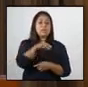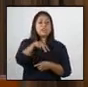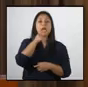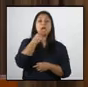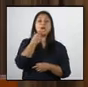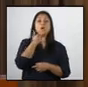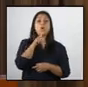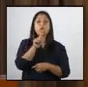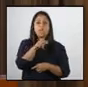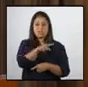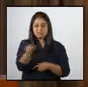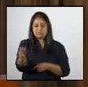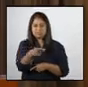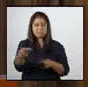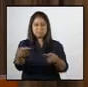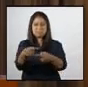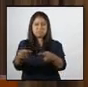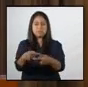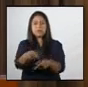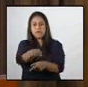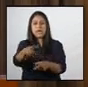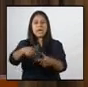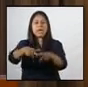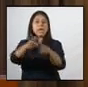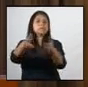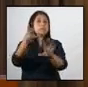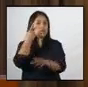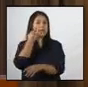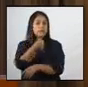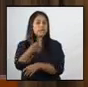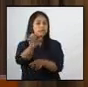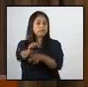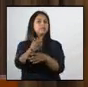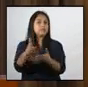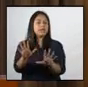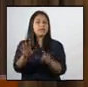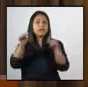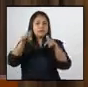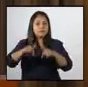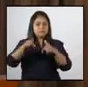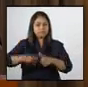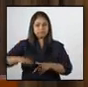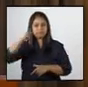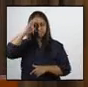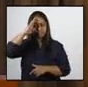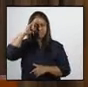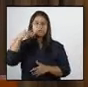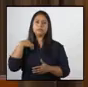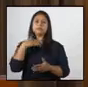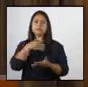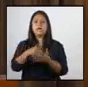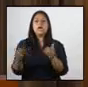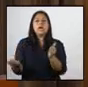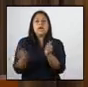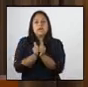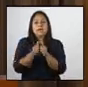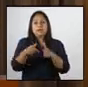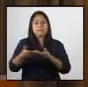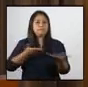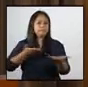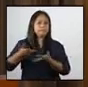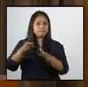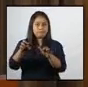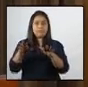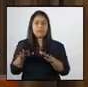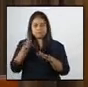vamos a trabajar muy fuertemente en que estos operativos lleven la paz y la concordia entre esos dos